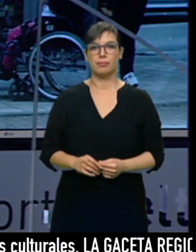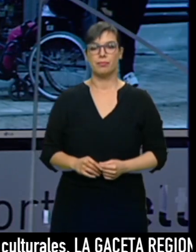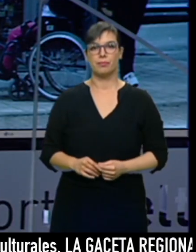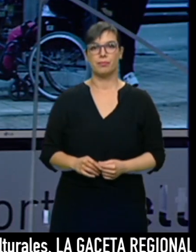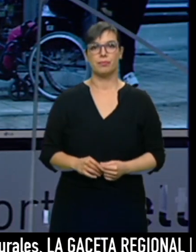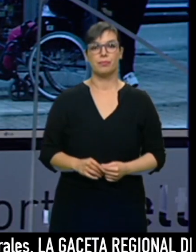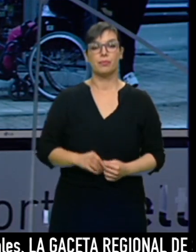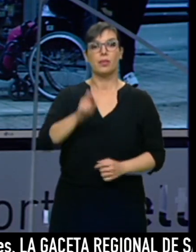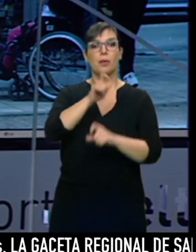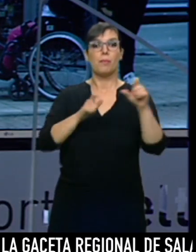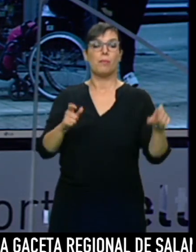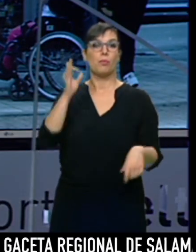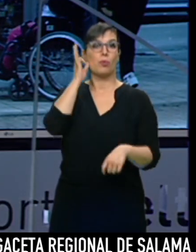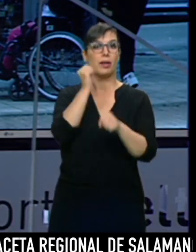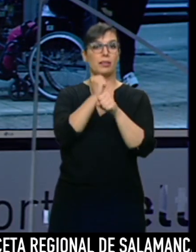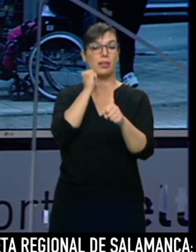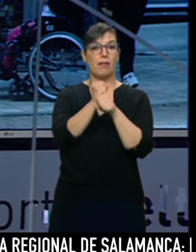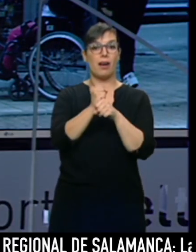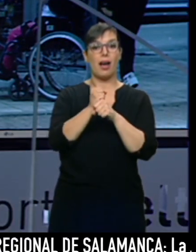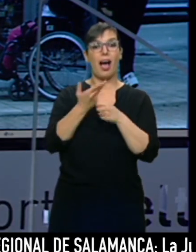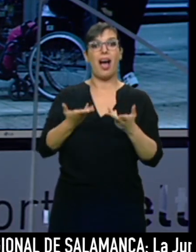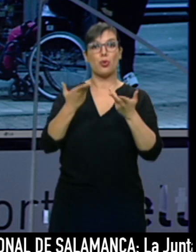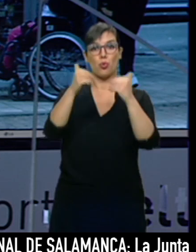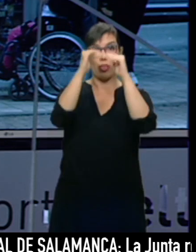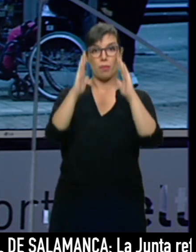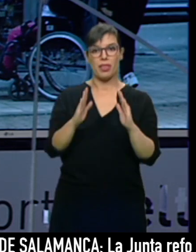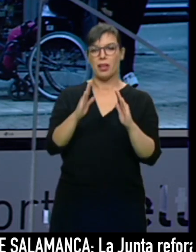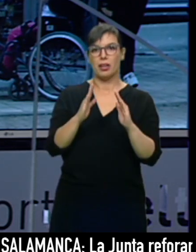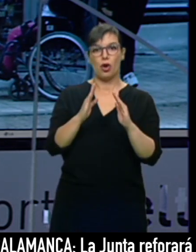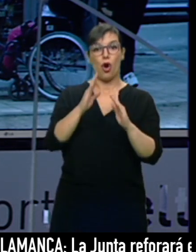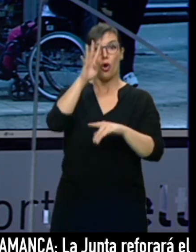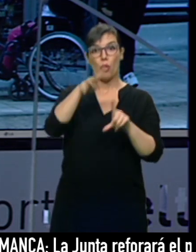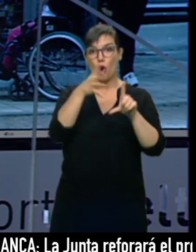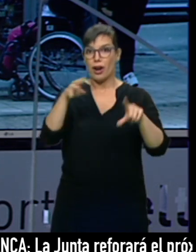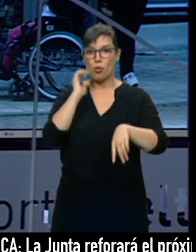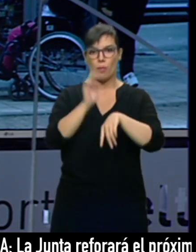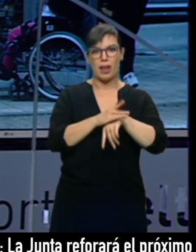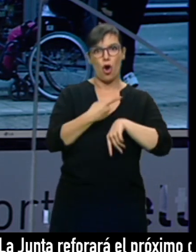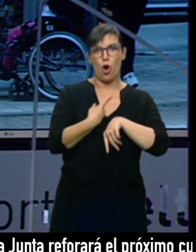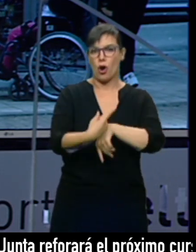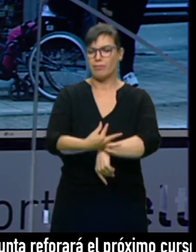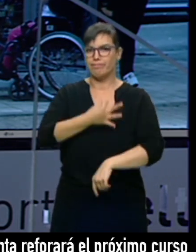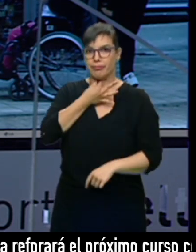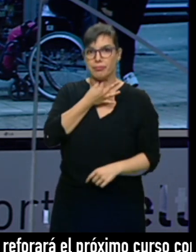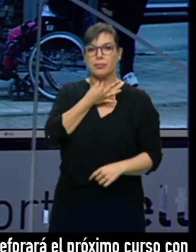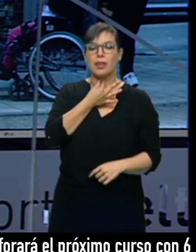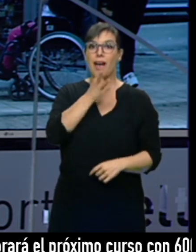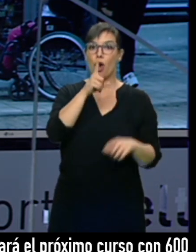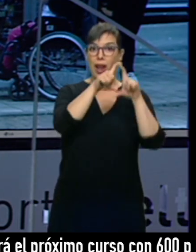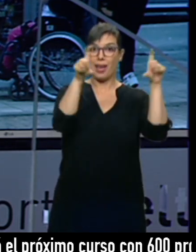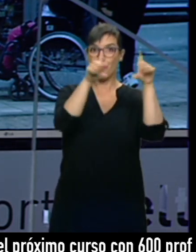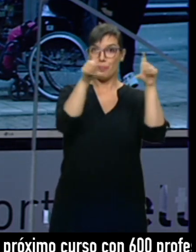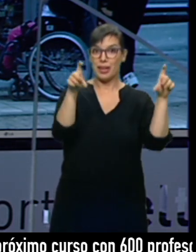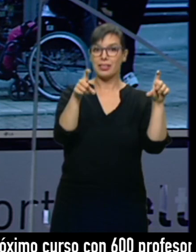A las trabajadoras de ayuda a domicilio les faltan horas en el día para cumplir con su horario. Las empresas les exigen ahora devolver las horas